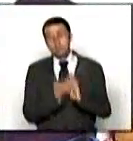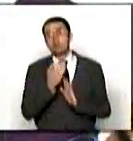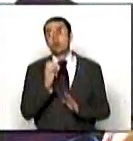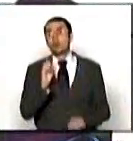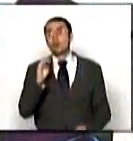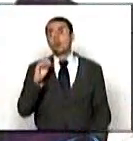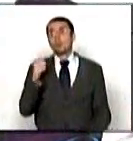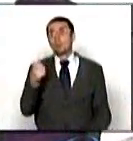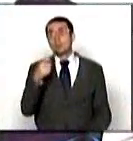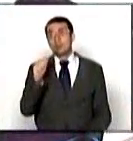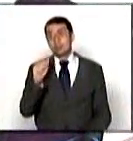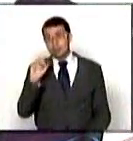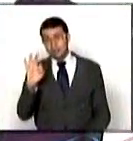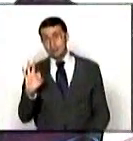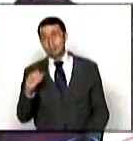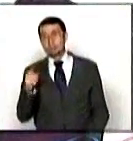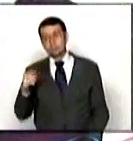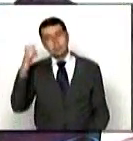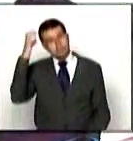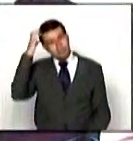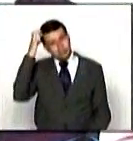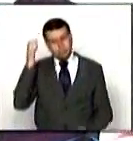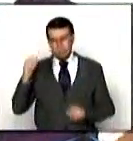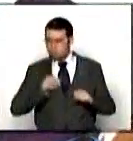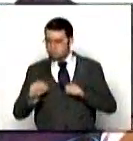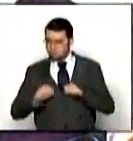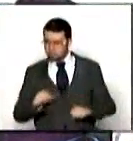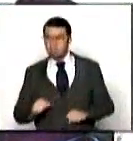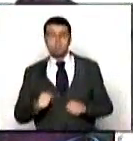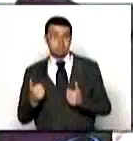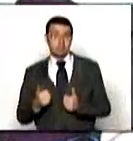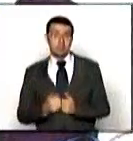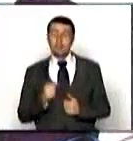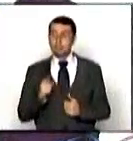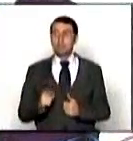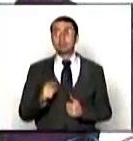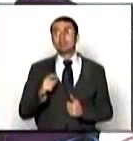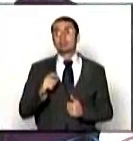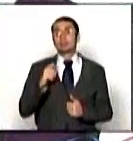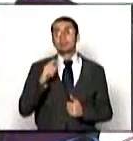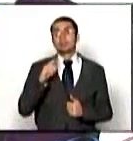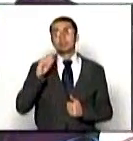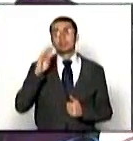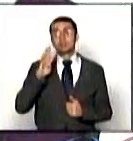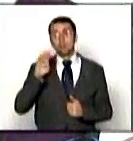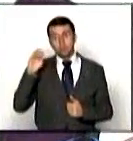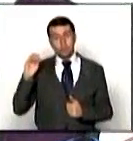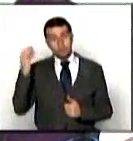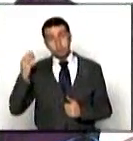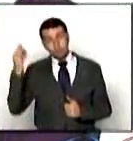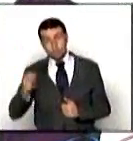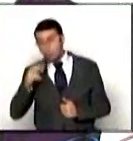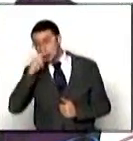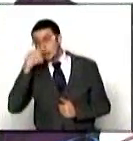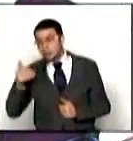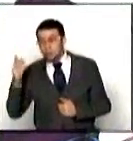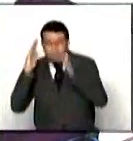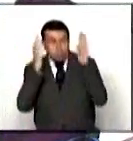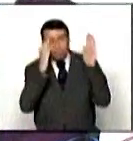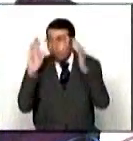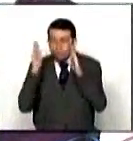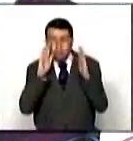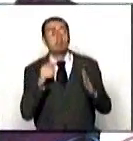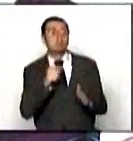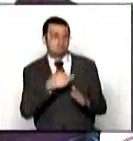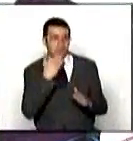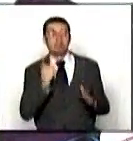cerebro funciona con base en ese omega 3, y con eso el 90% de los niños con déficit de atención mejora. Ustedes pueden buscar en